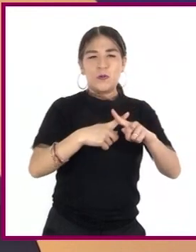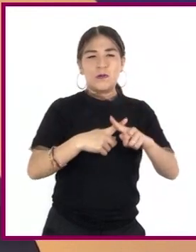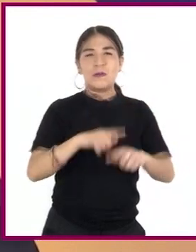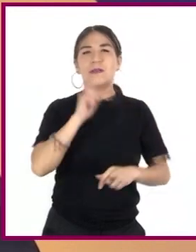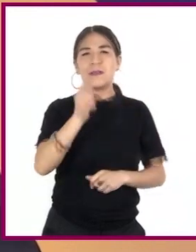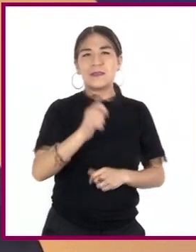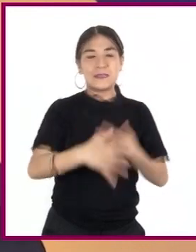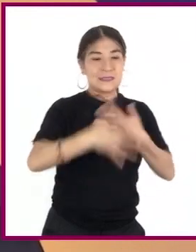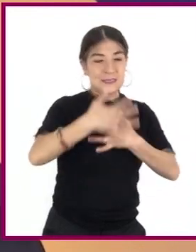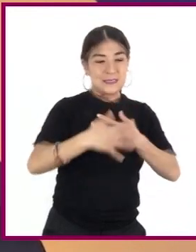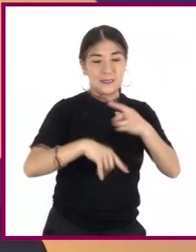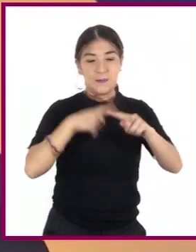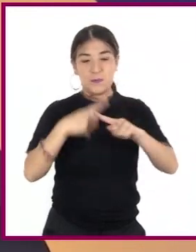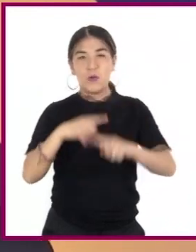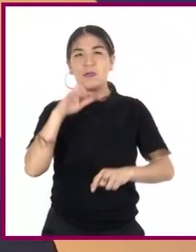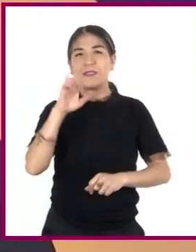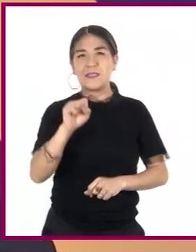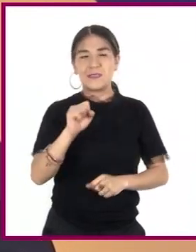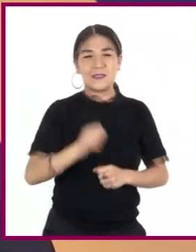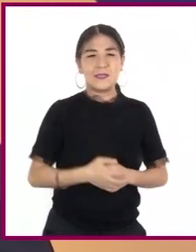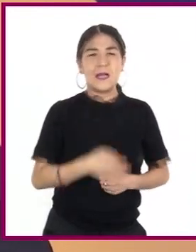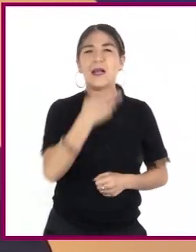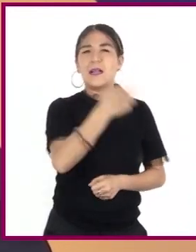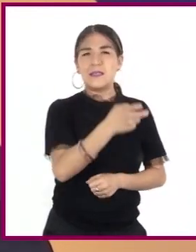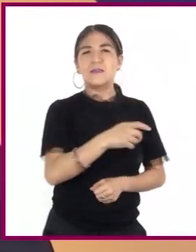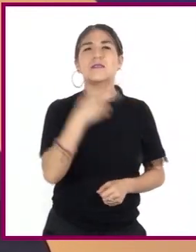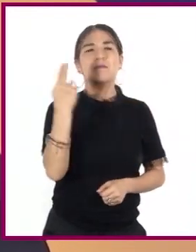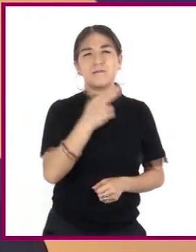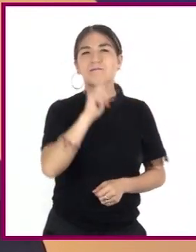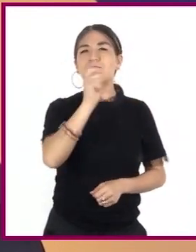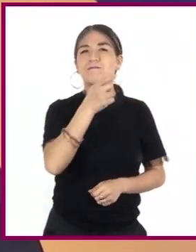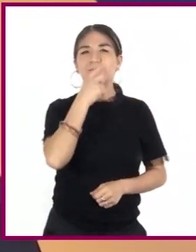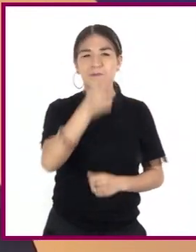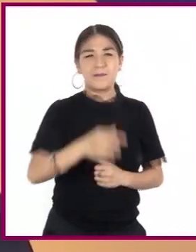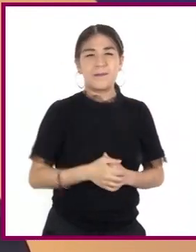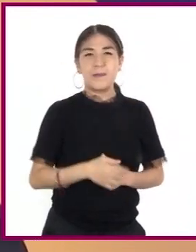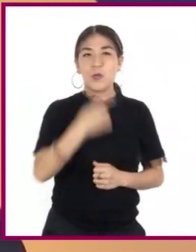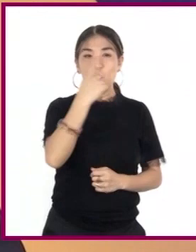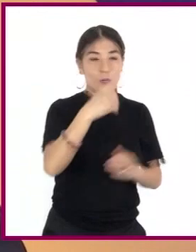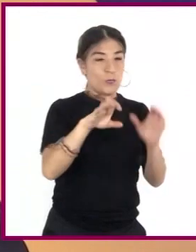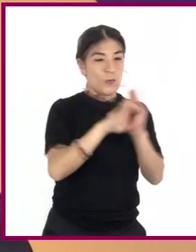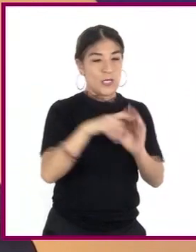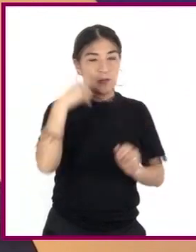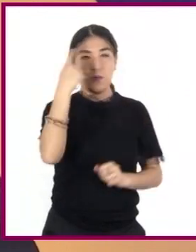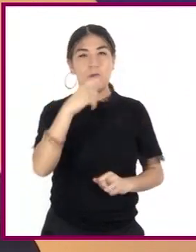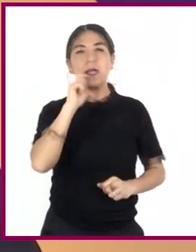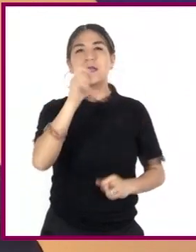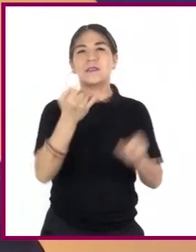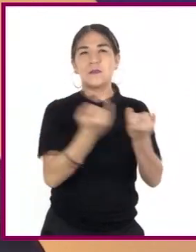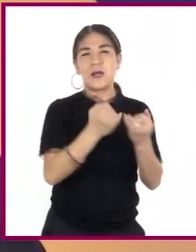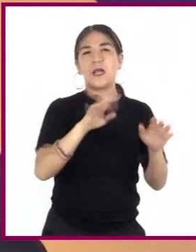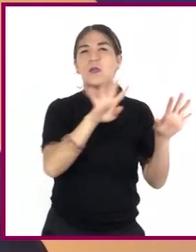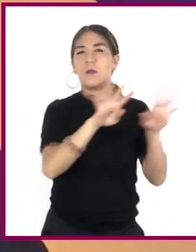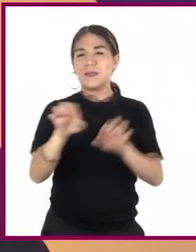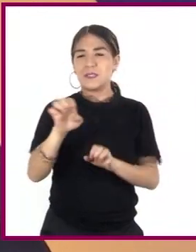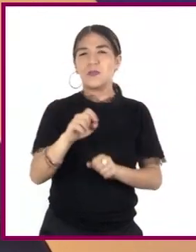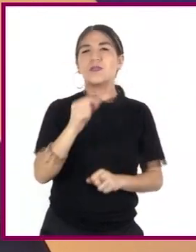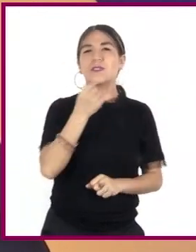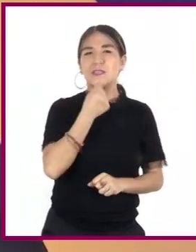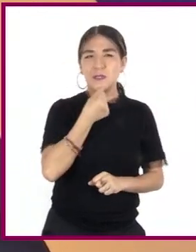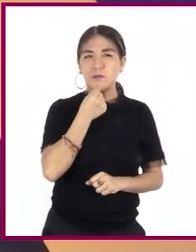por 60. De este modo, podemos afirmar que en un cuarto de hora es igual a 900